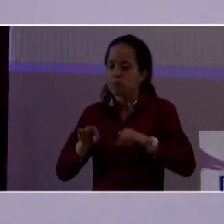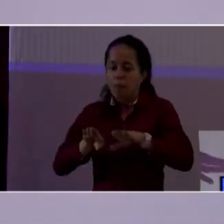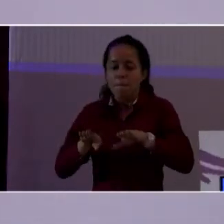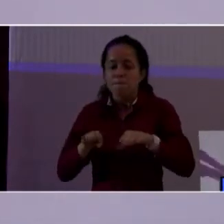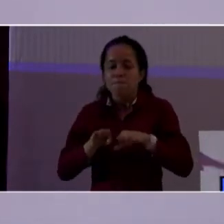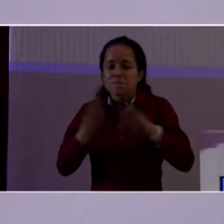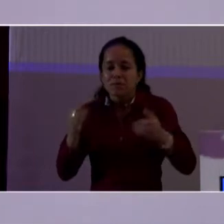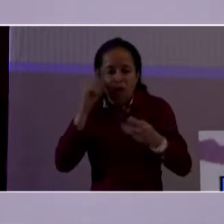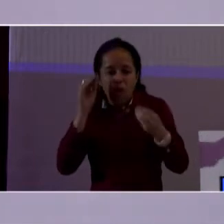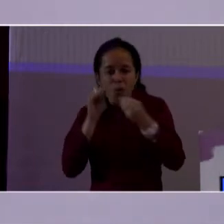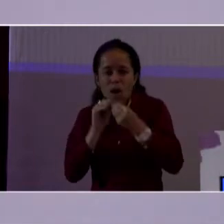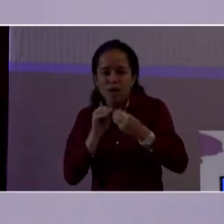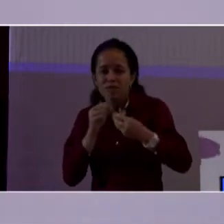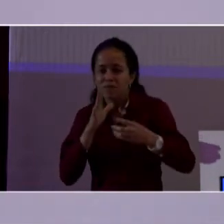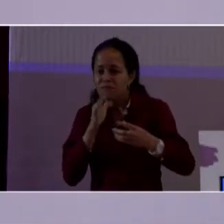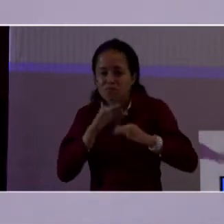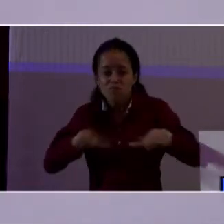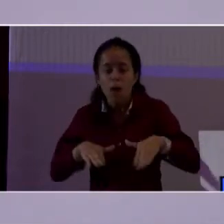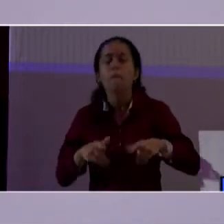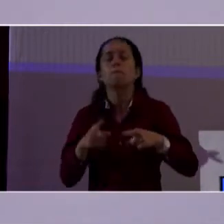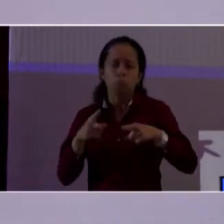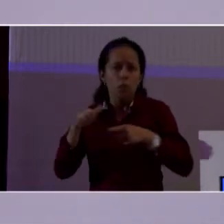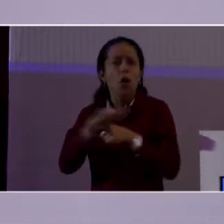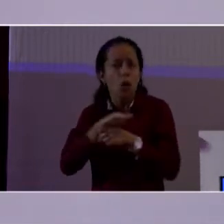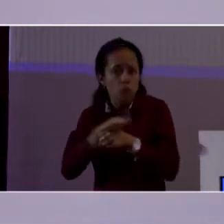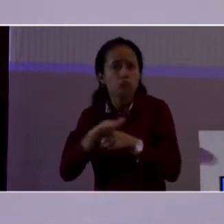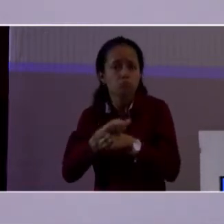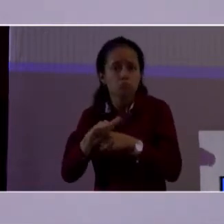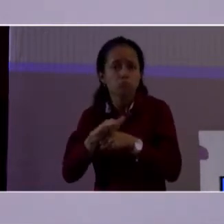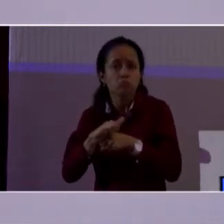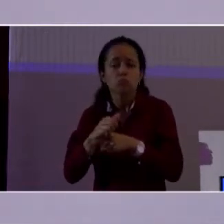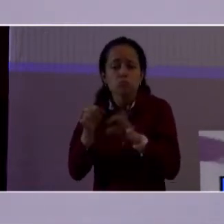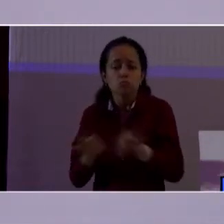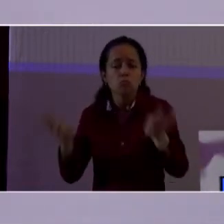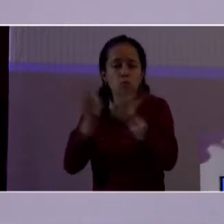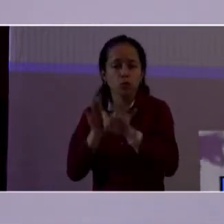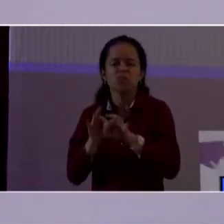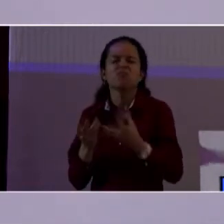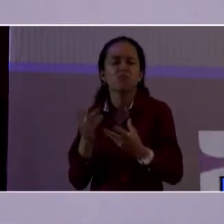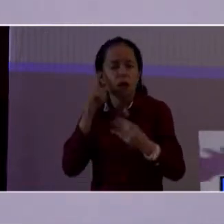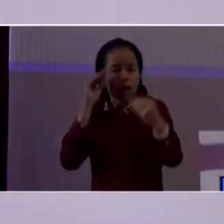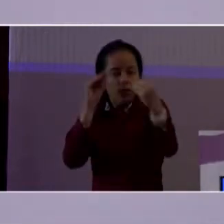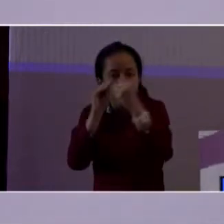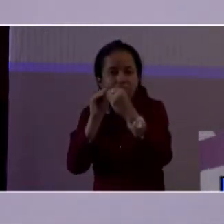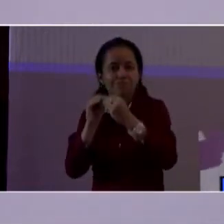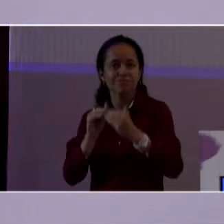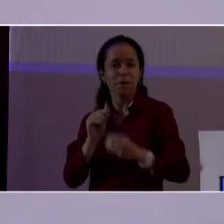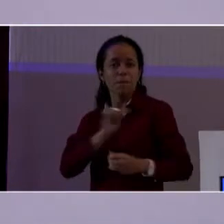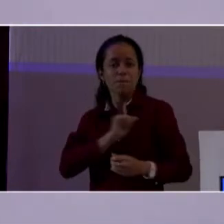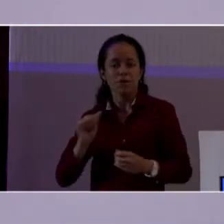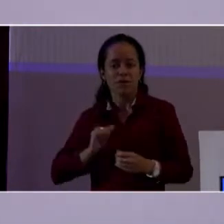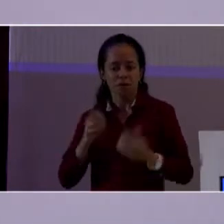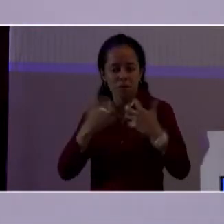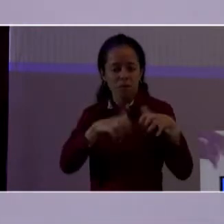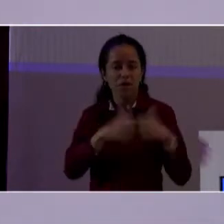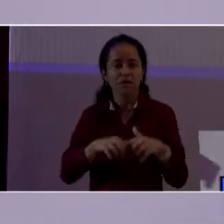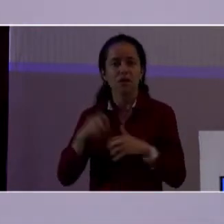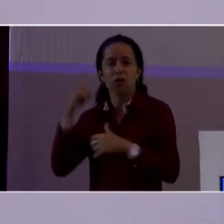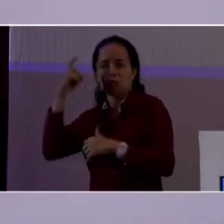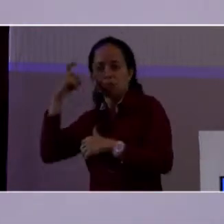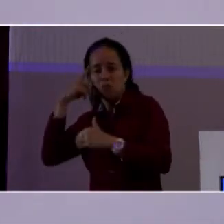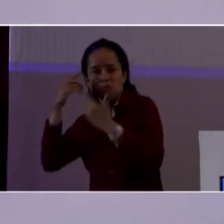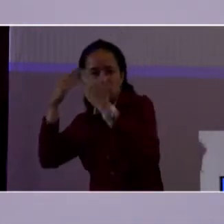departamentales constituidas, tienen ejercicios muy importantes. Alianzas con el sector privado, entre lo público y la